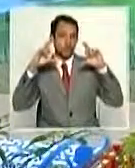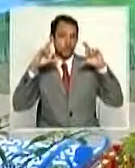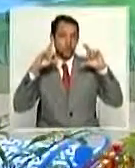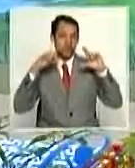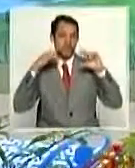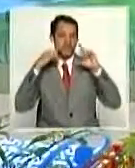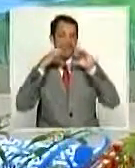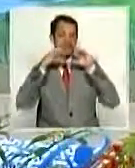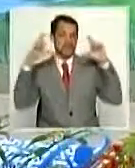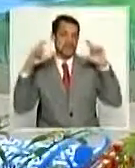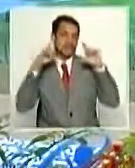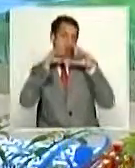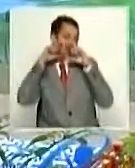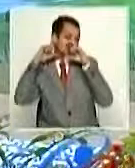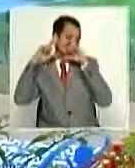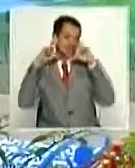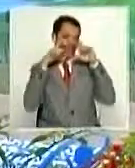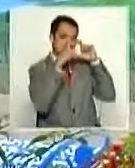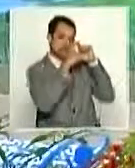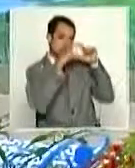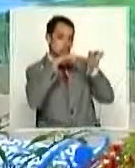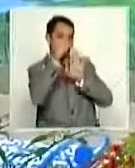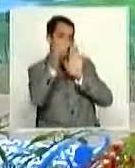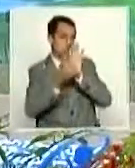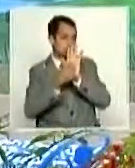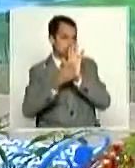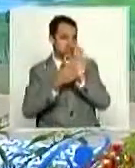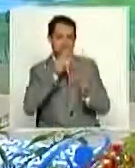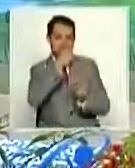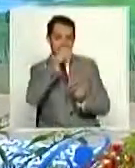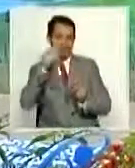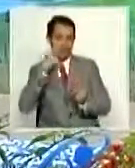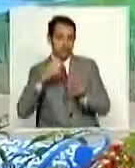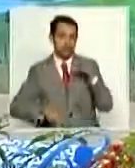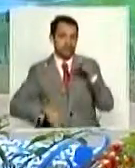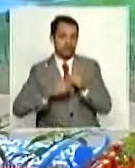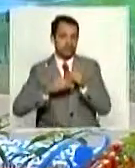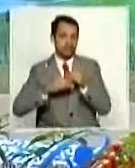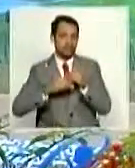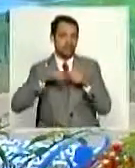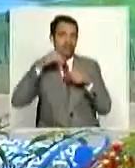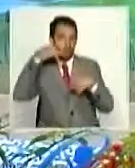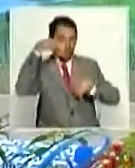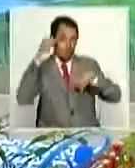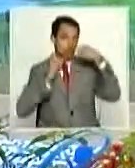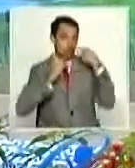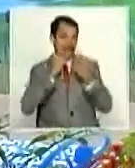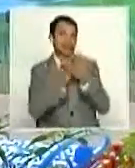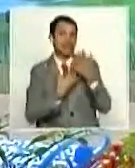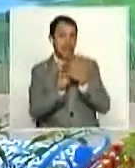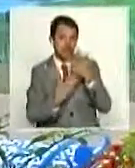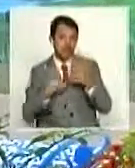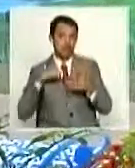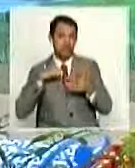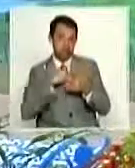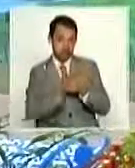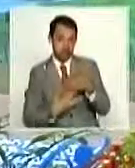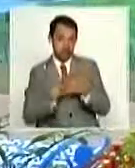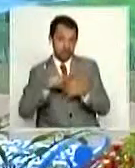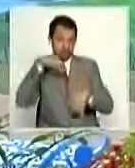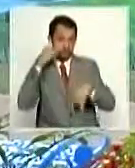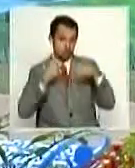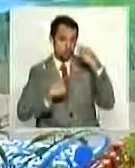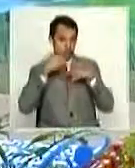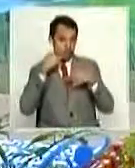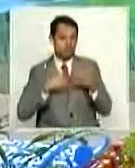muy bien el maxilar superior, el maxilar inferior, las articulaciones y toda la parte odontológica.